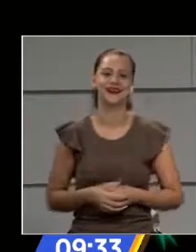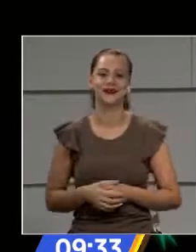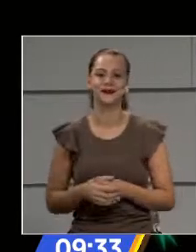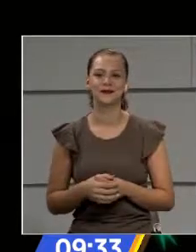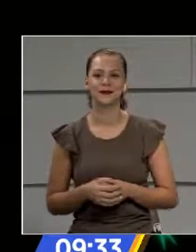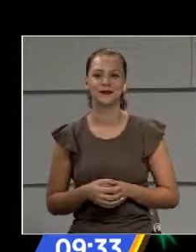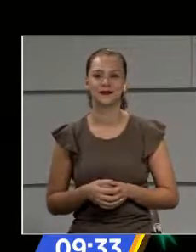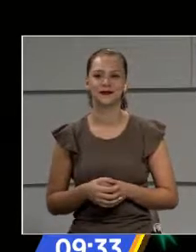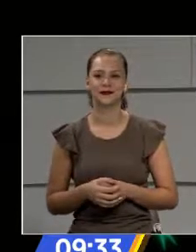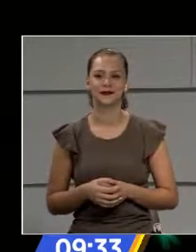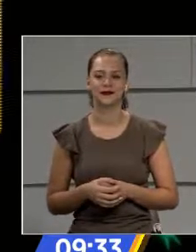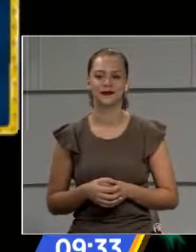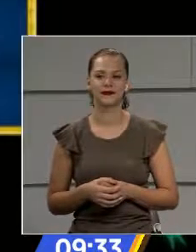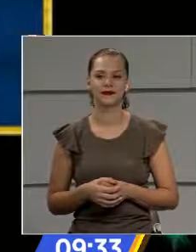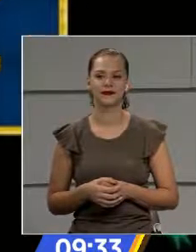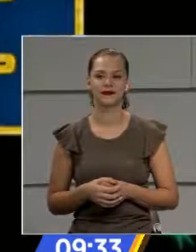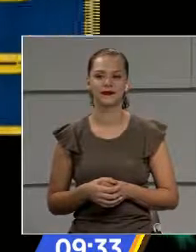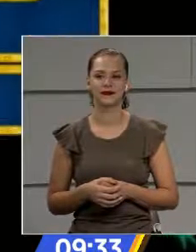Para abajo. Ya casi.